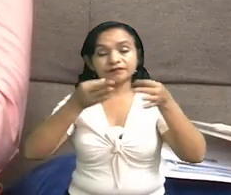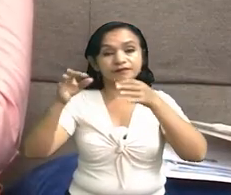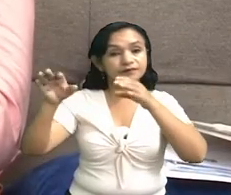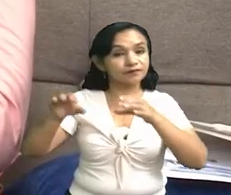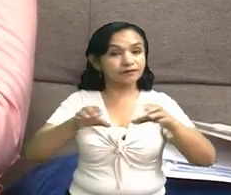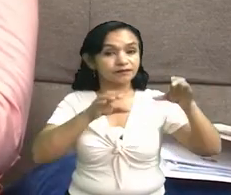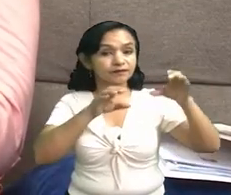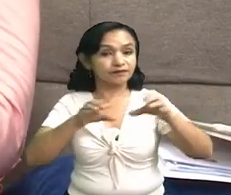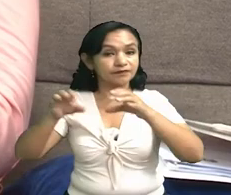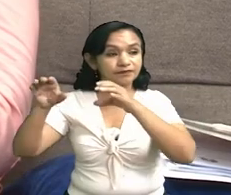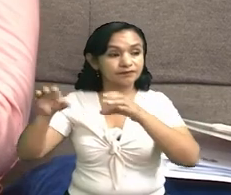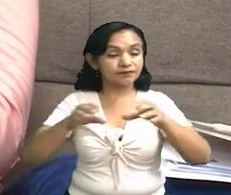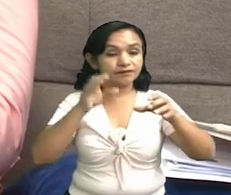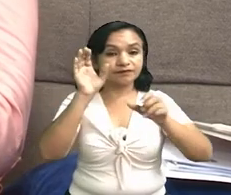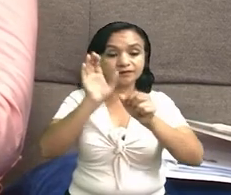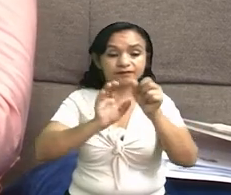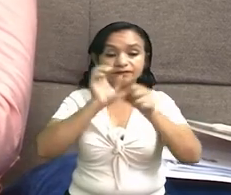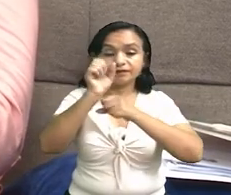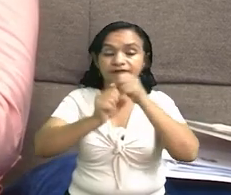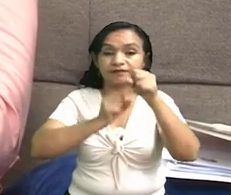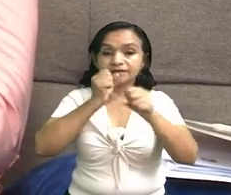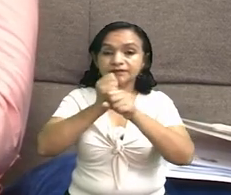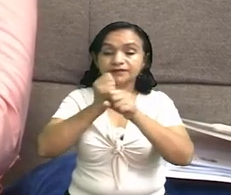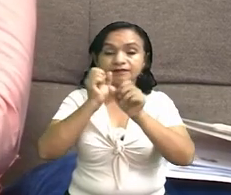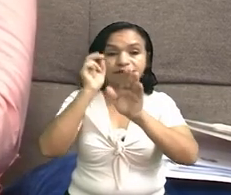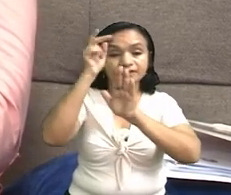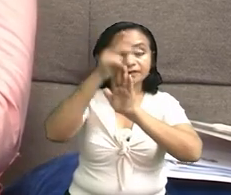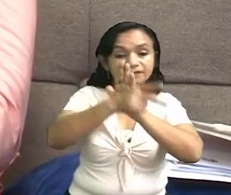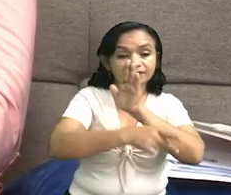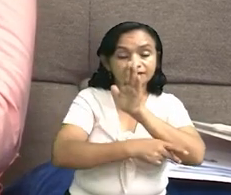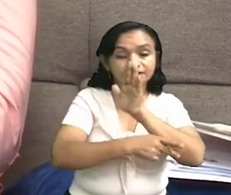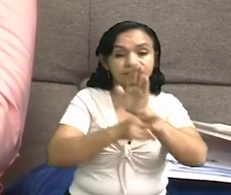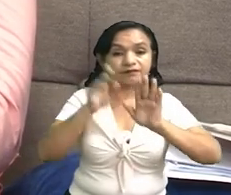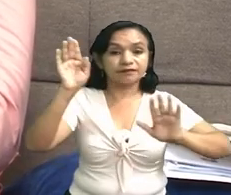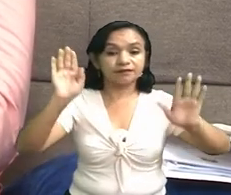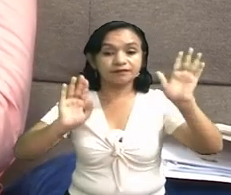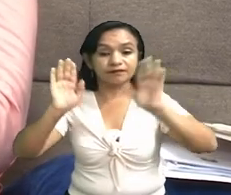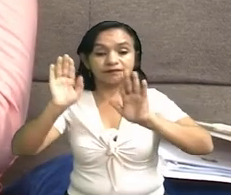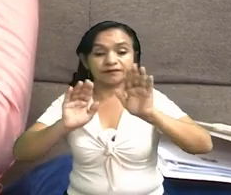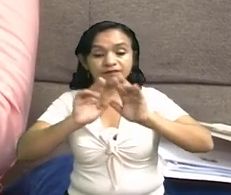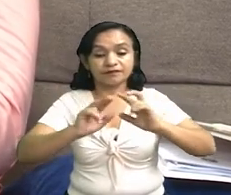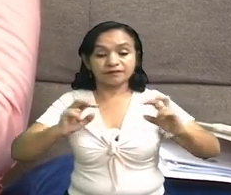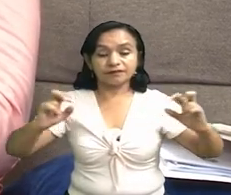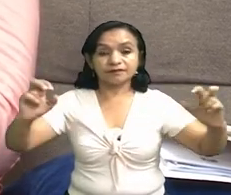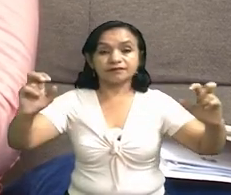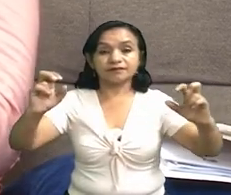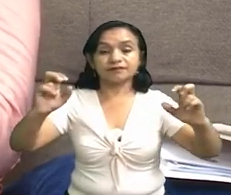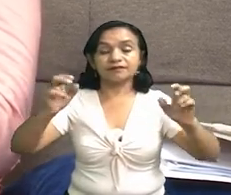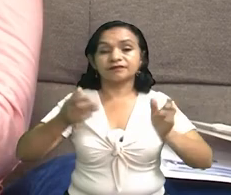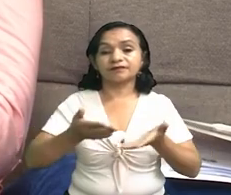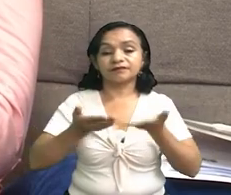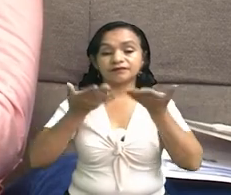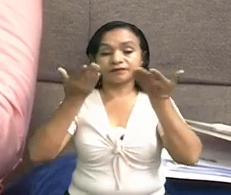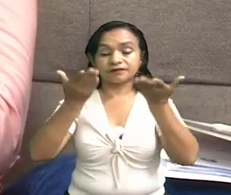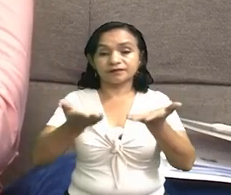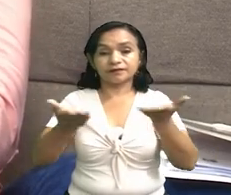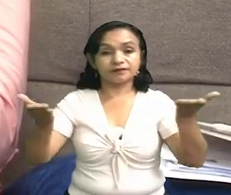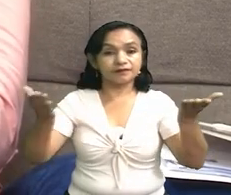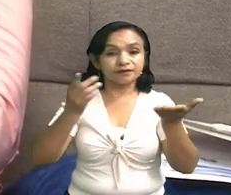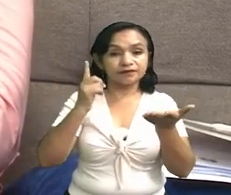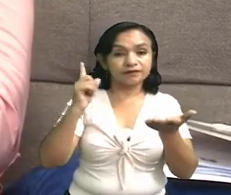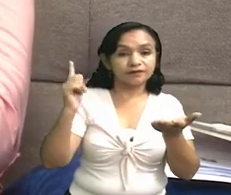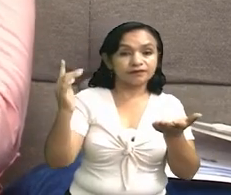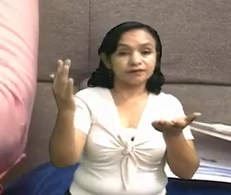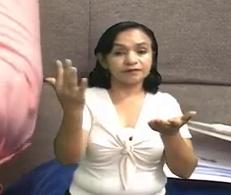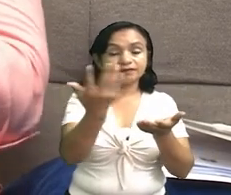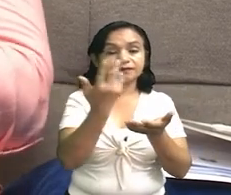evento anual, mundial, que es el Connect Huawei, que es donde ellos presentan toda la